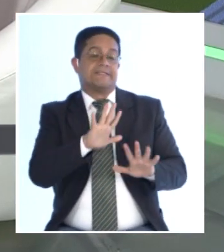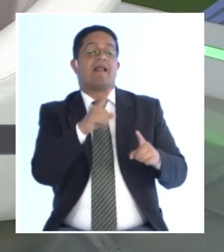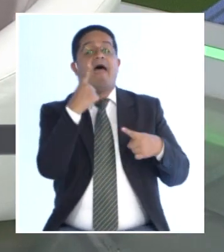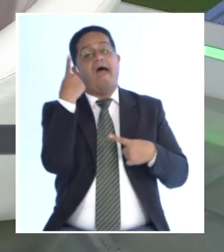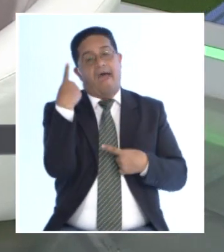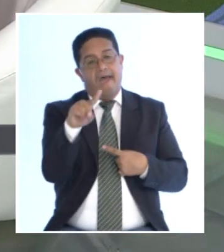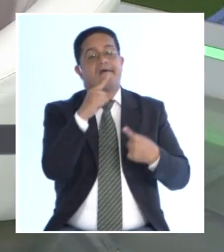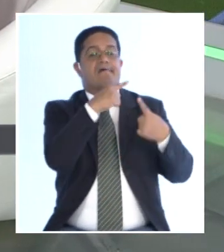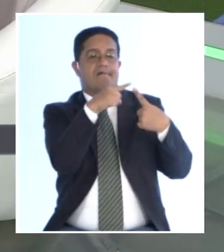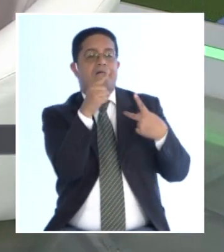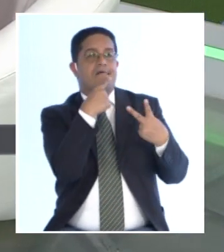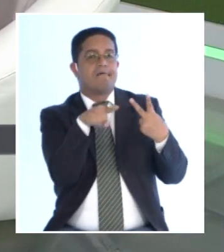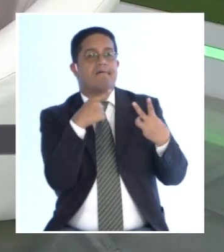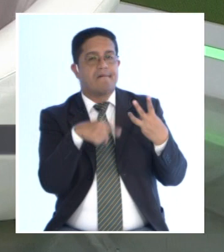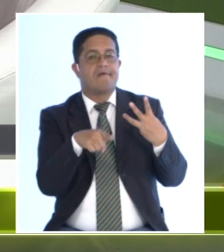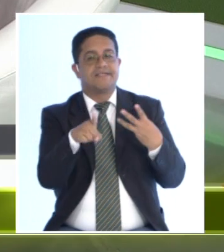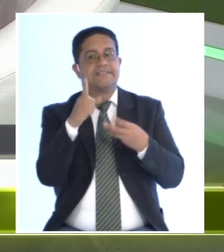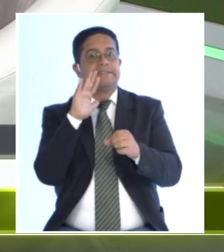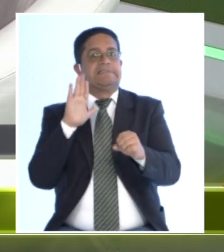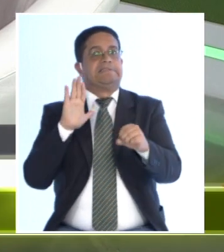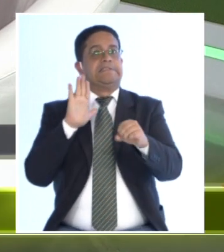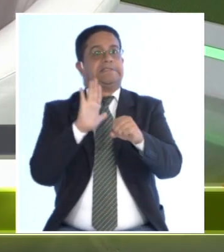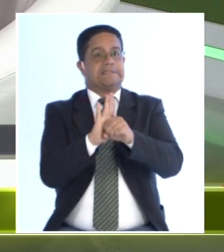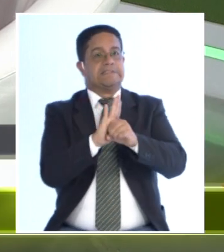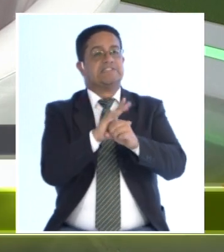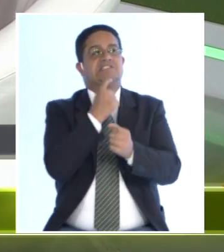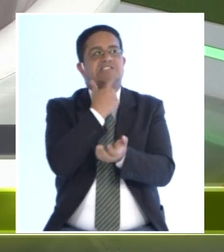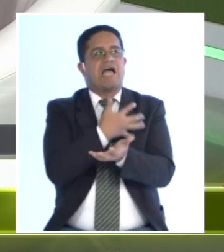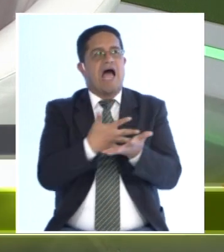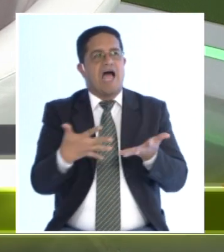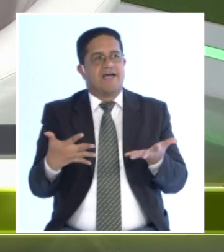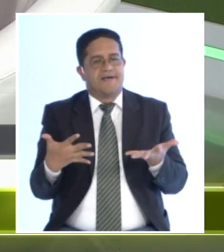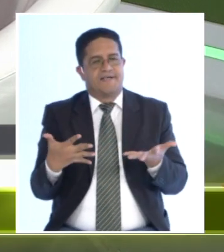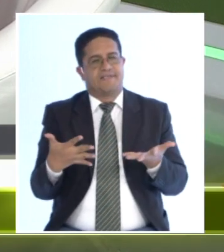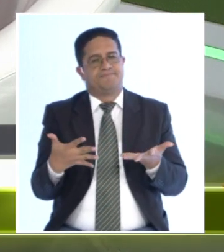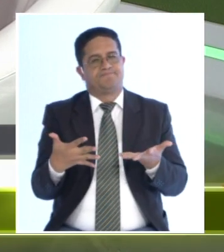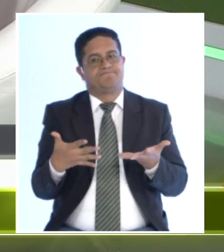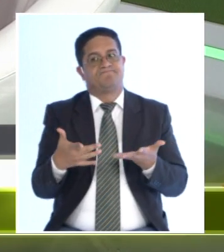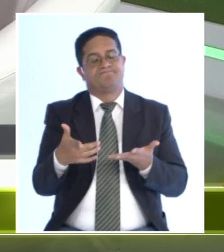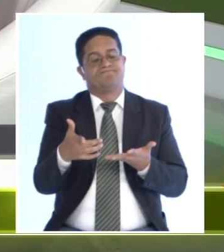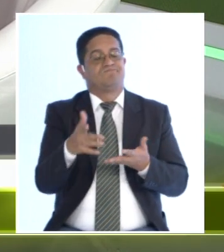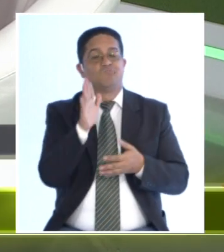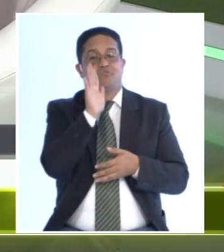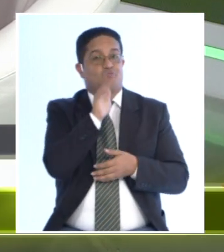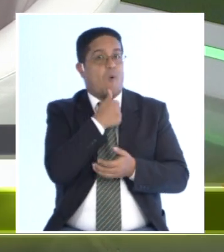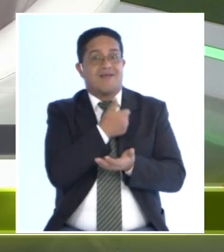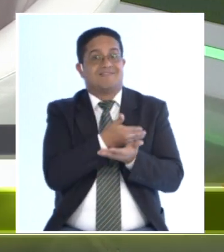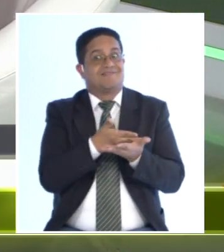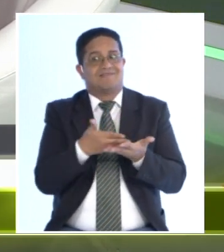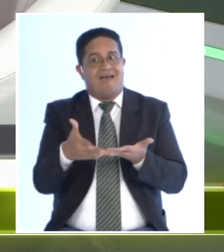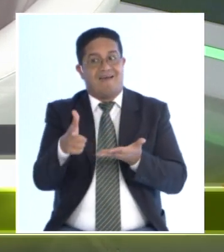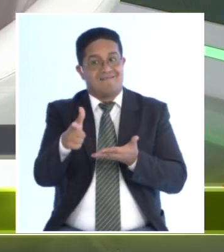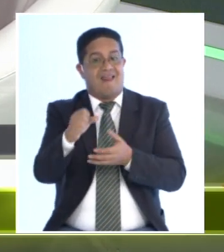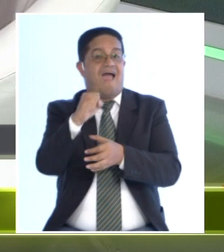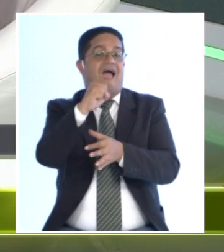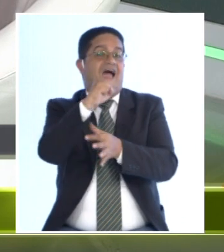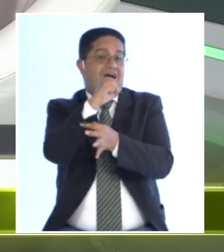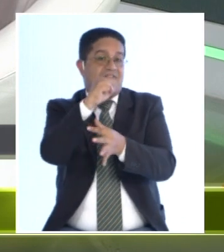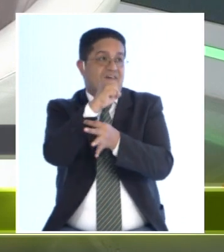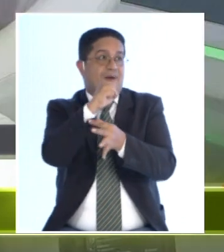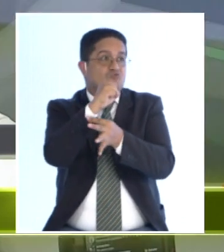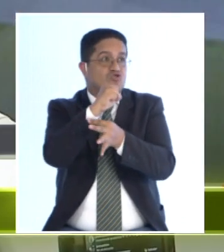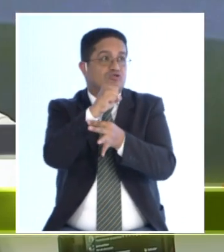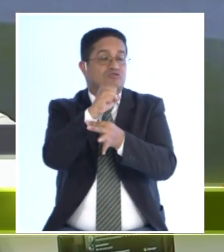por las cuales se origina la necrosis avascular, es decir, por el cual ese flujo sanguíneo deja de llegar a la parte del